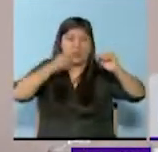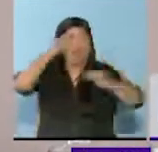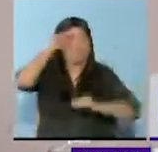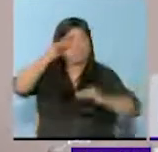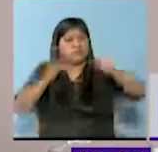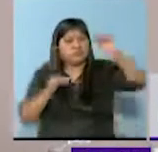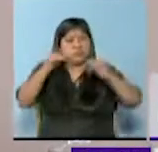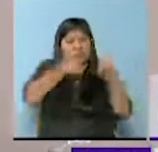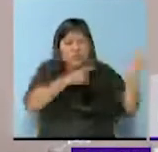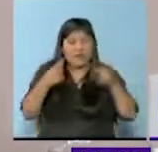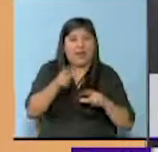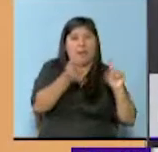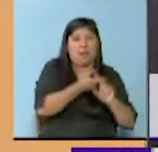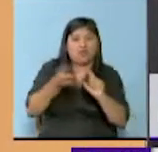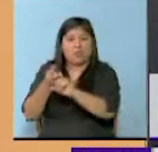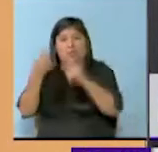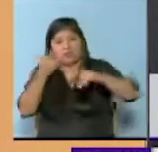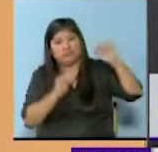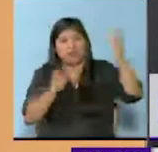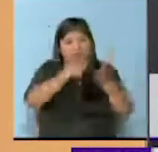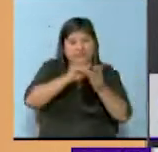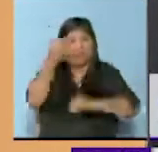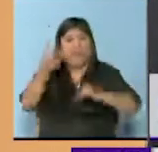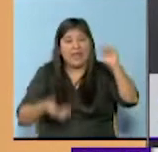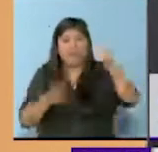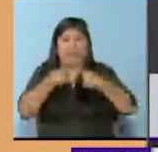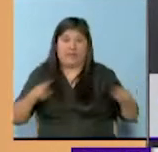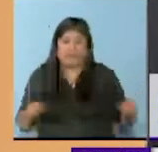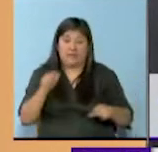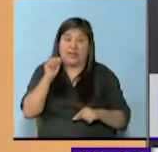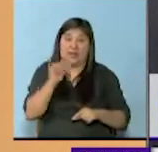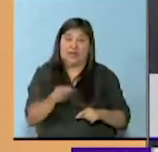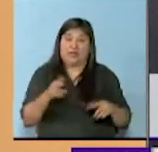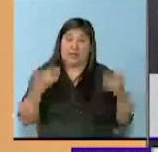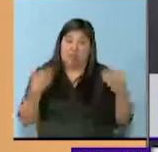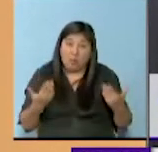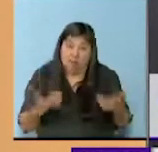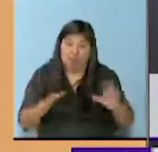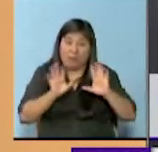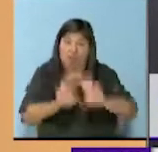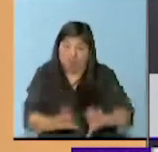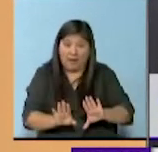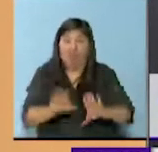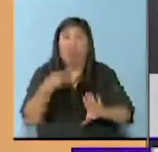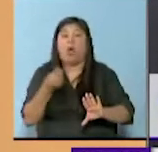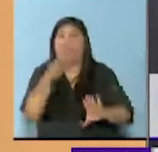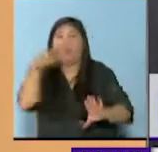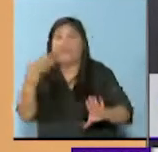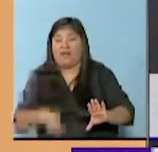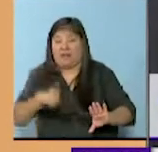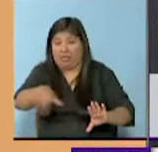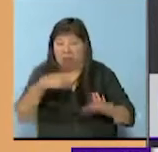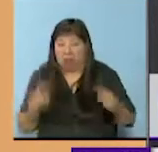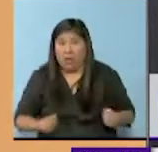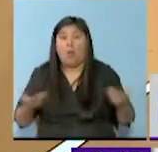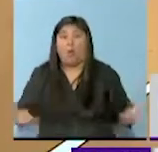lamentablemente va a ser una realidad? Mira, aprovechemos que es el día de la Pachamama y le pidamos que nos ayude en esto, porque